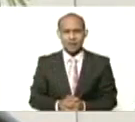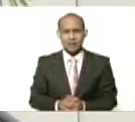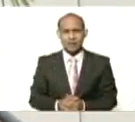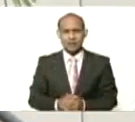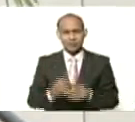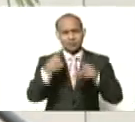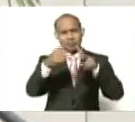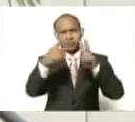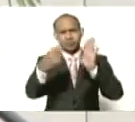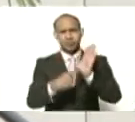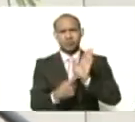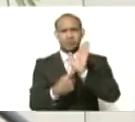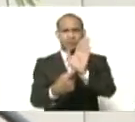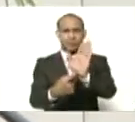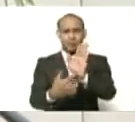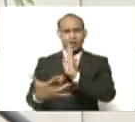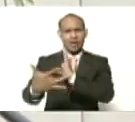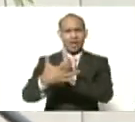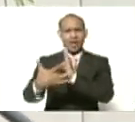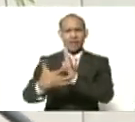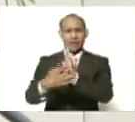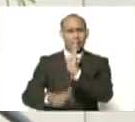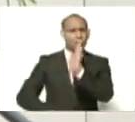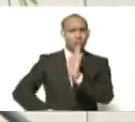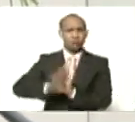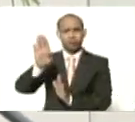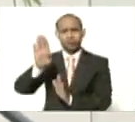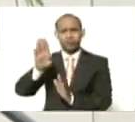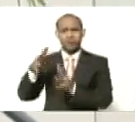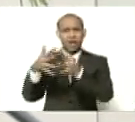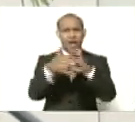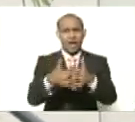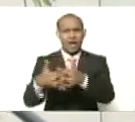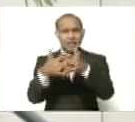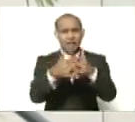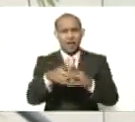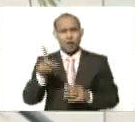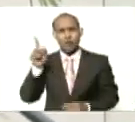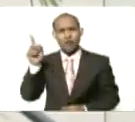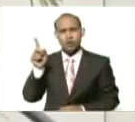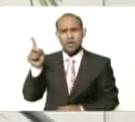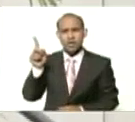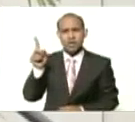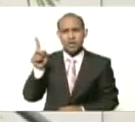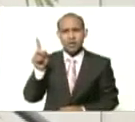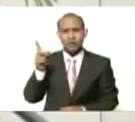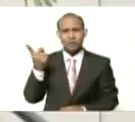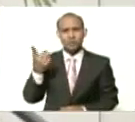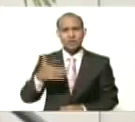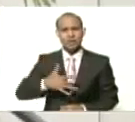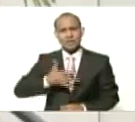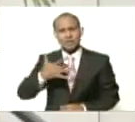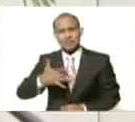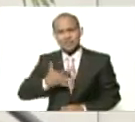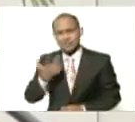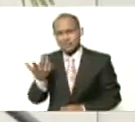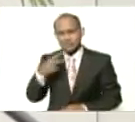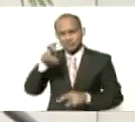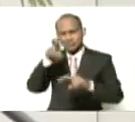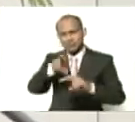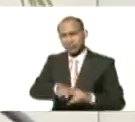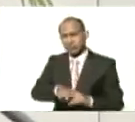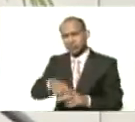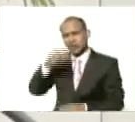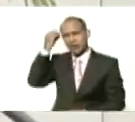destacados técnicos en los Estados Unidos de Norteamérica que se sientan a pensar en